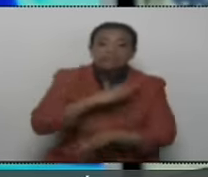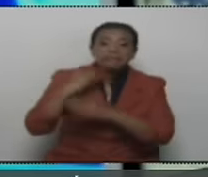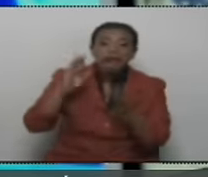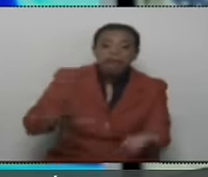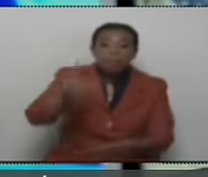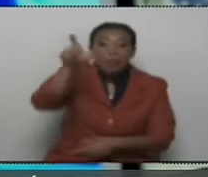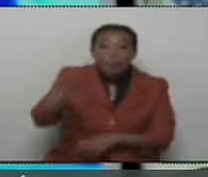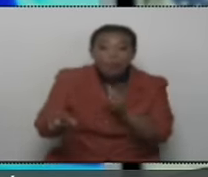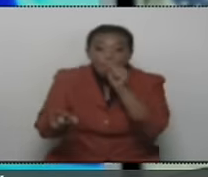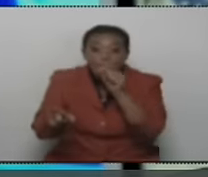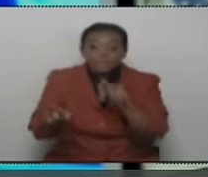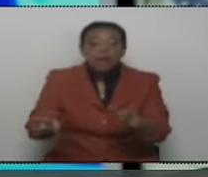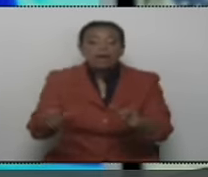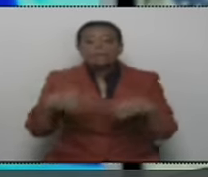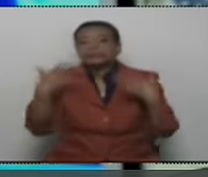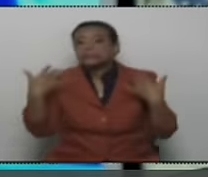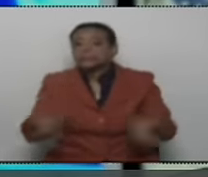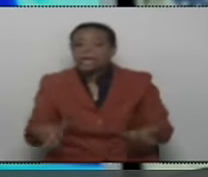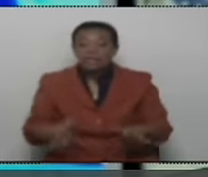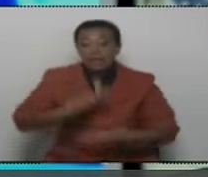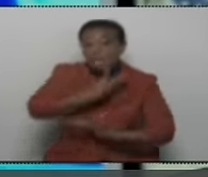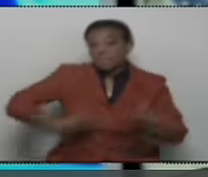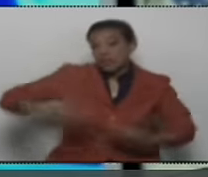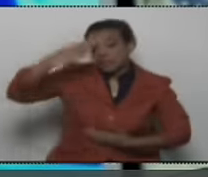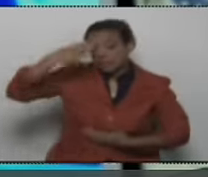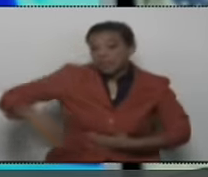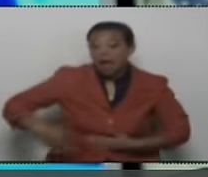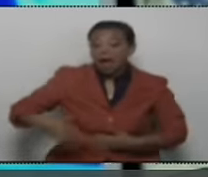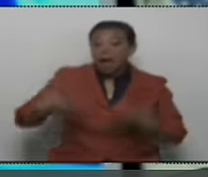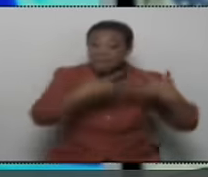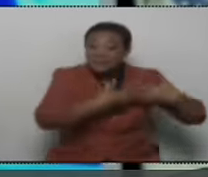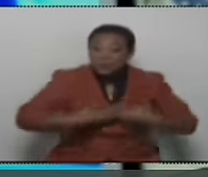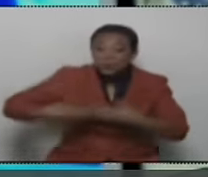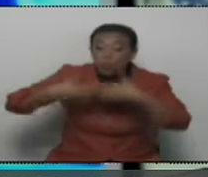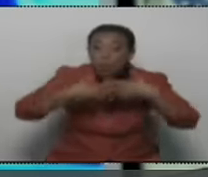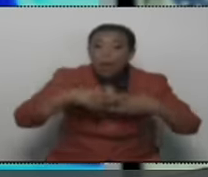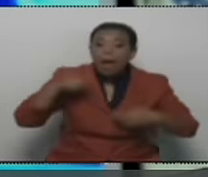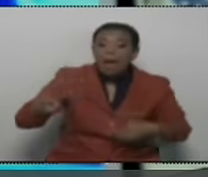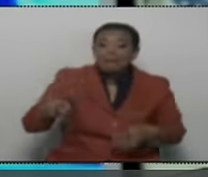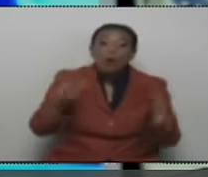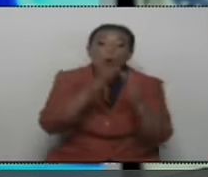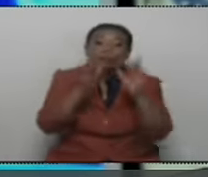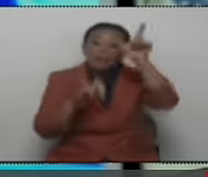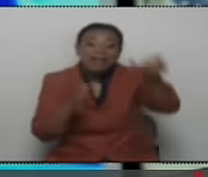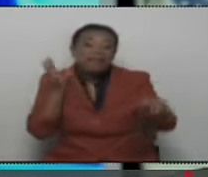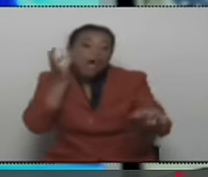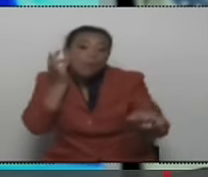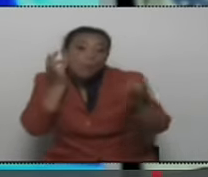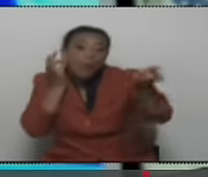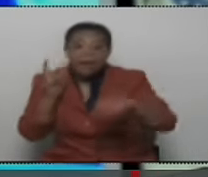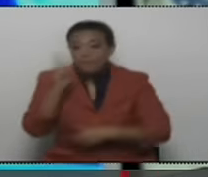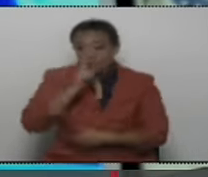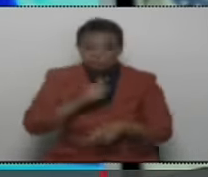este militar norteamericano, Wilber Joseph Castañeda, entabla contacto con ella.